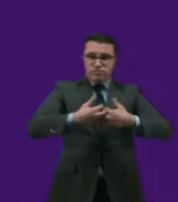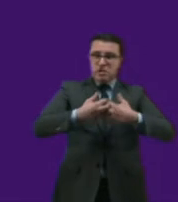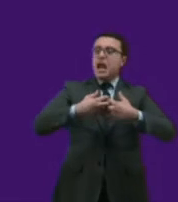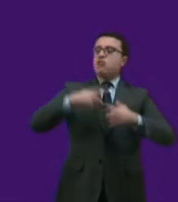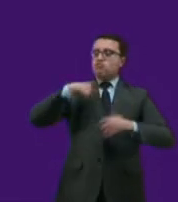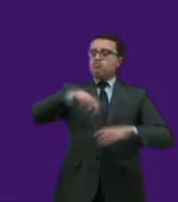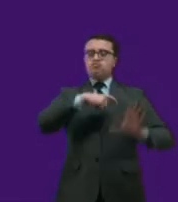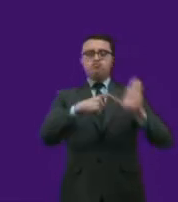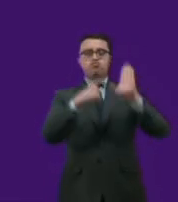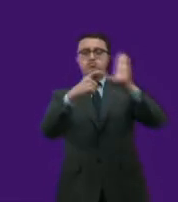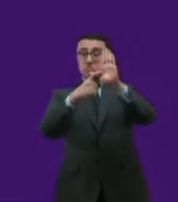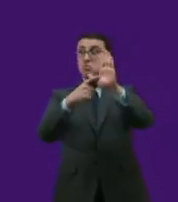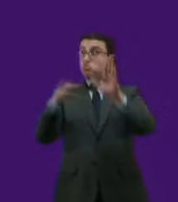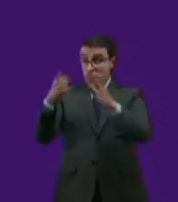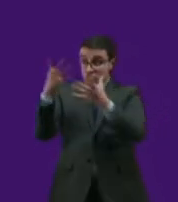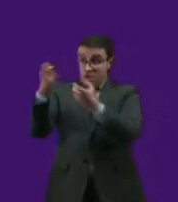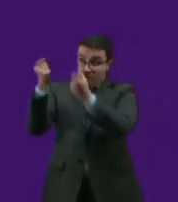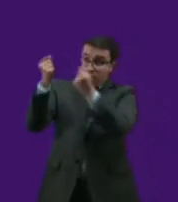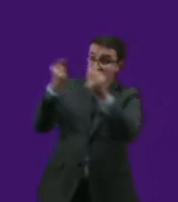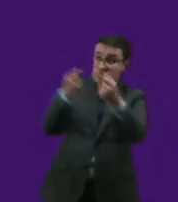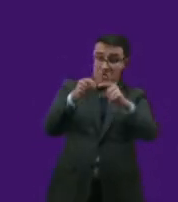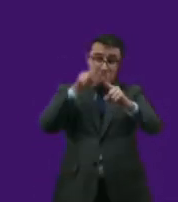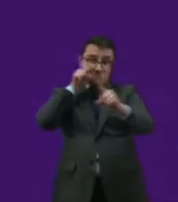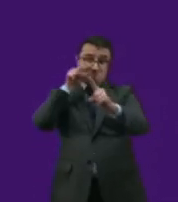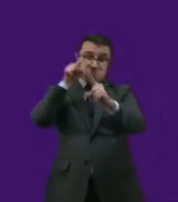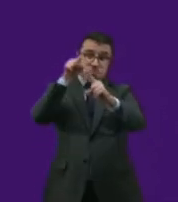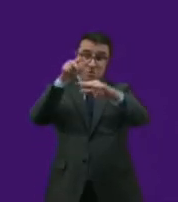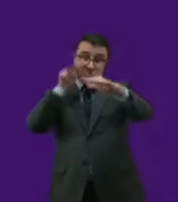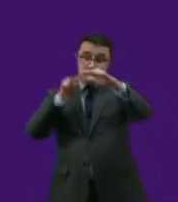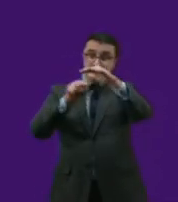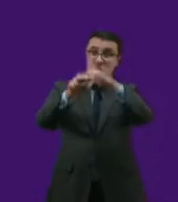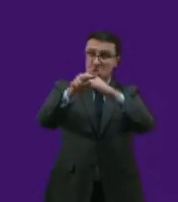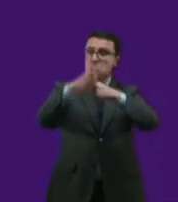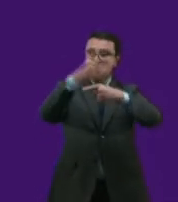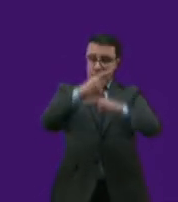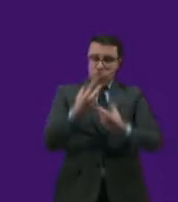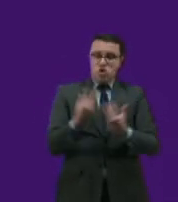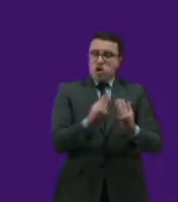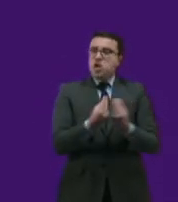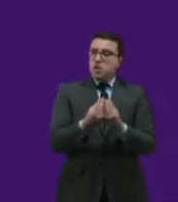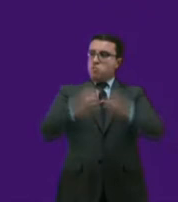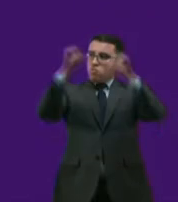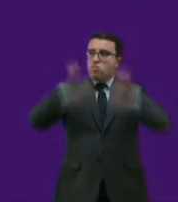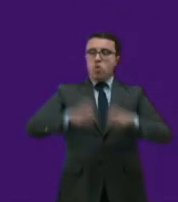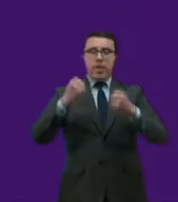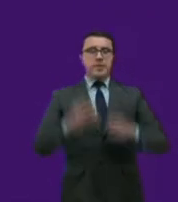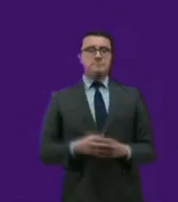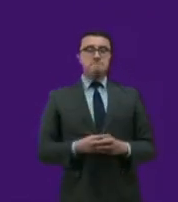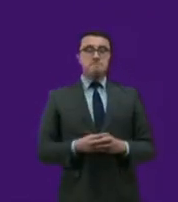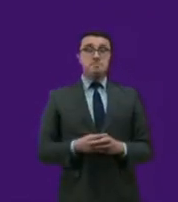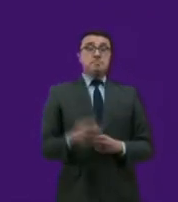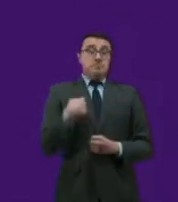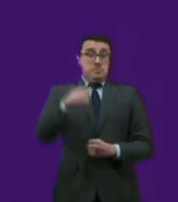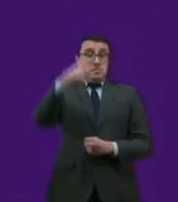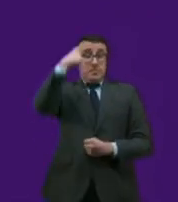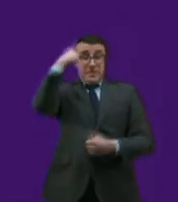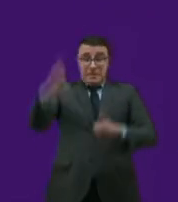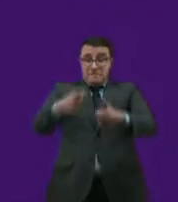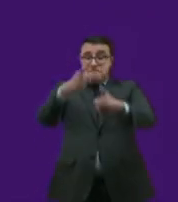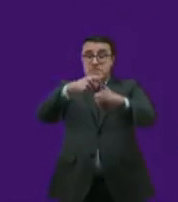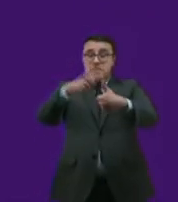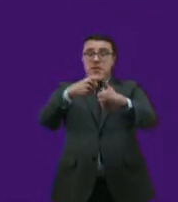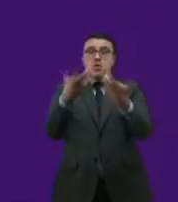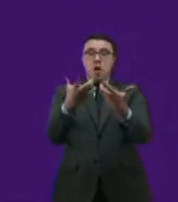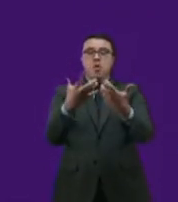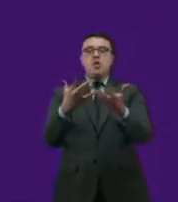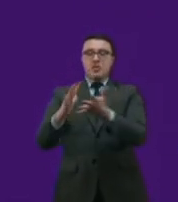adecuadas para llevar a cabo esa misión y esa visión que vos tenés. Entonces, yo creería que lo primero es coger esas bases de